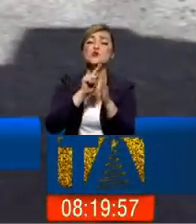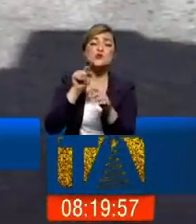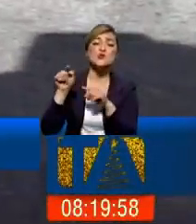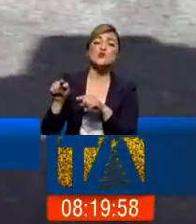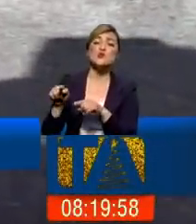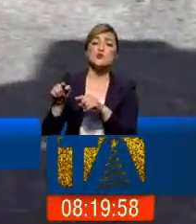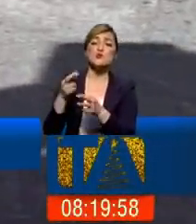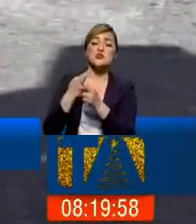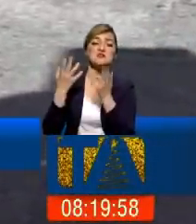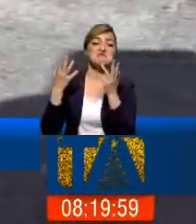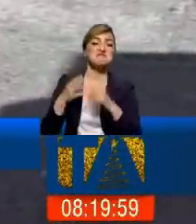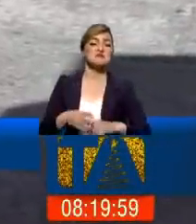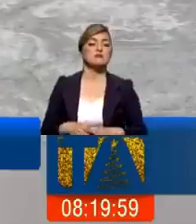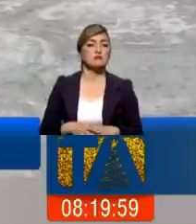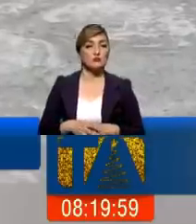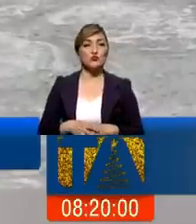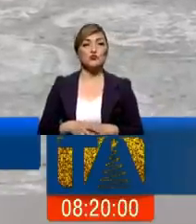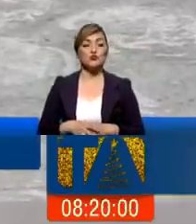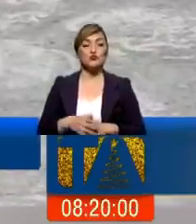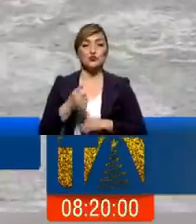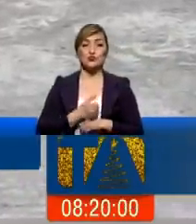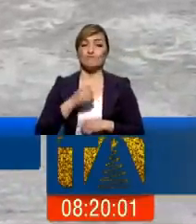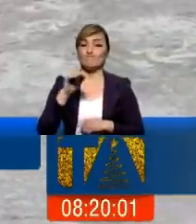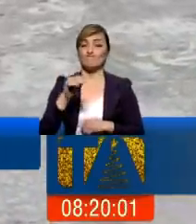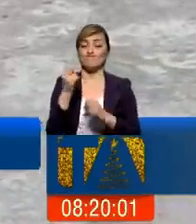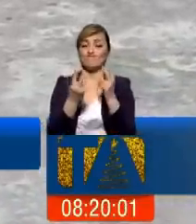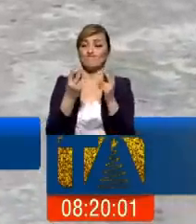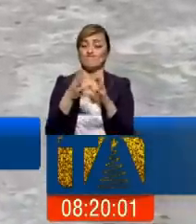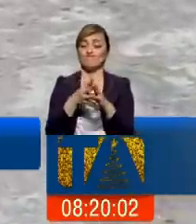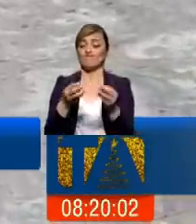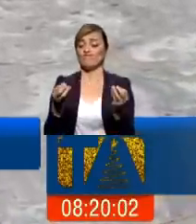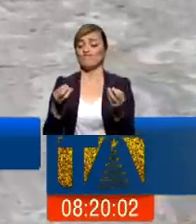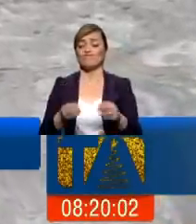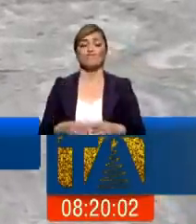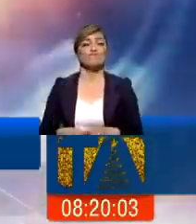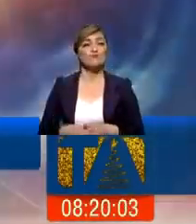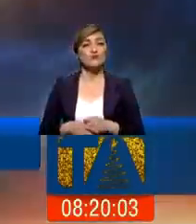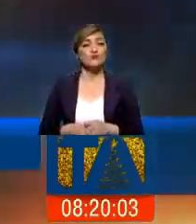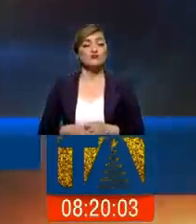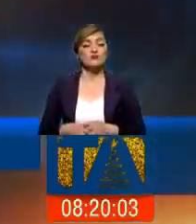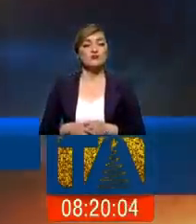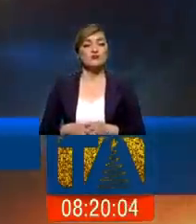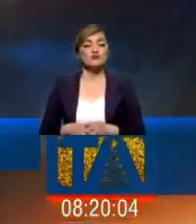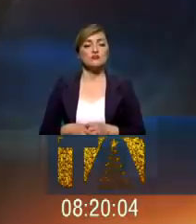sector no obtienen respuesta. Hacen un llamado a las autoridades para que visiten la zona y solucionen el problema.